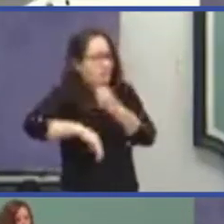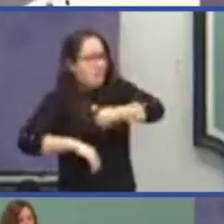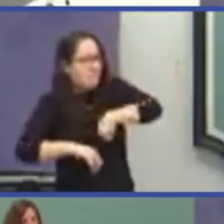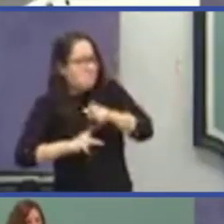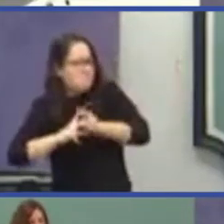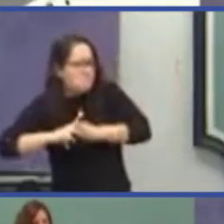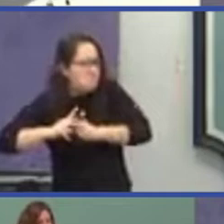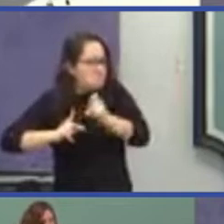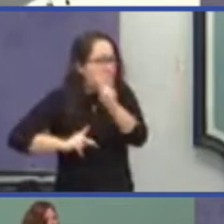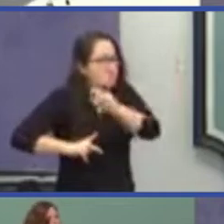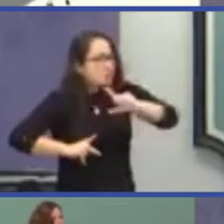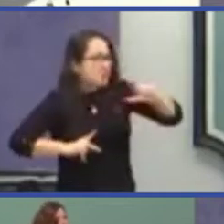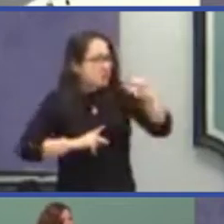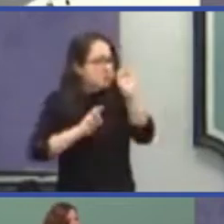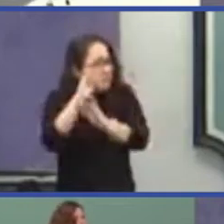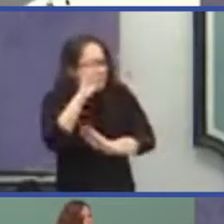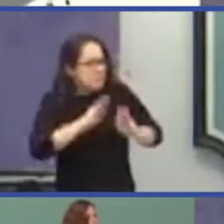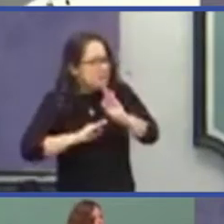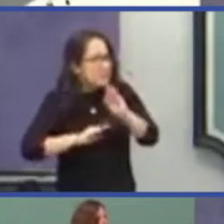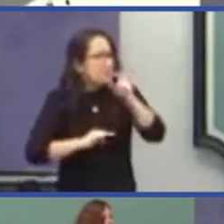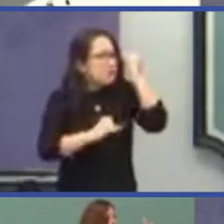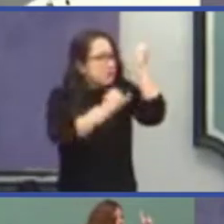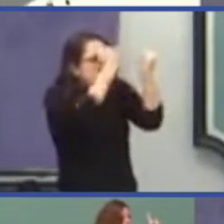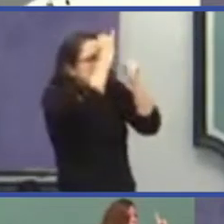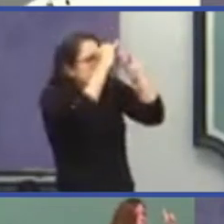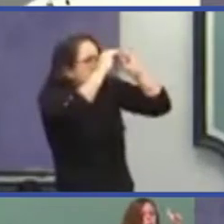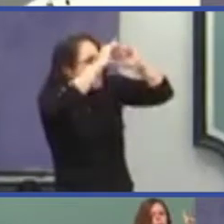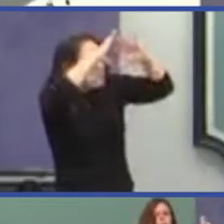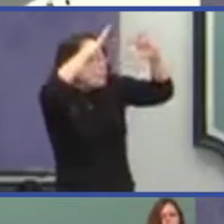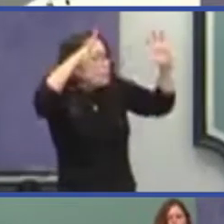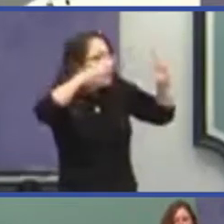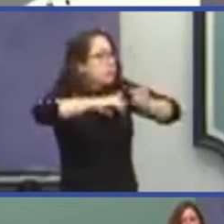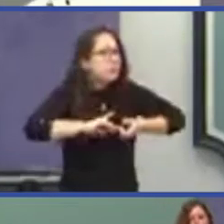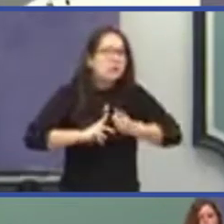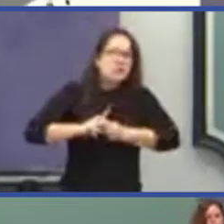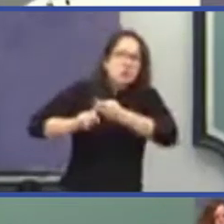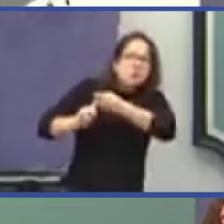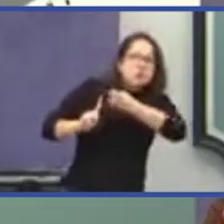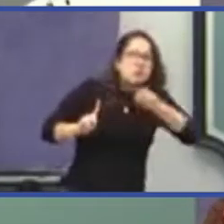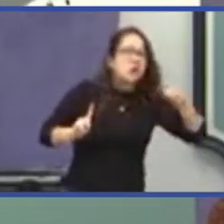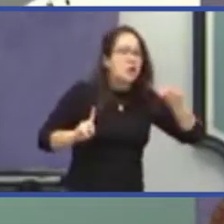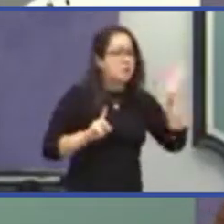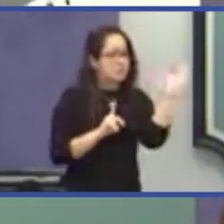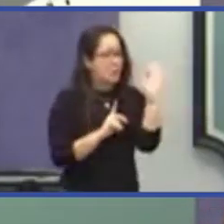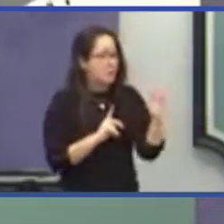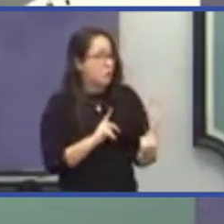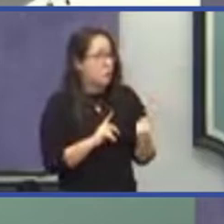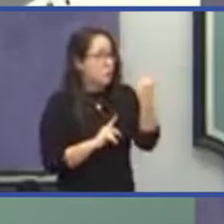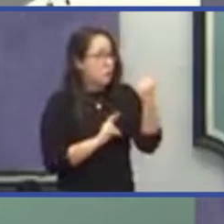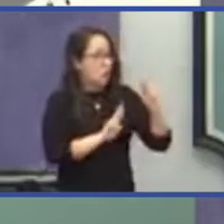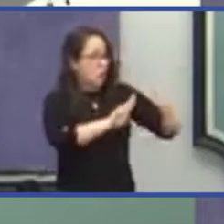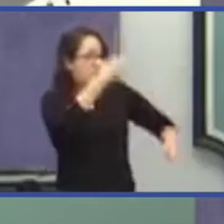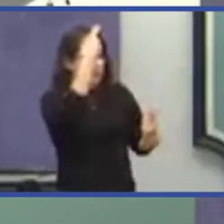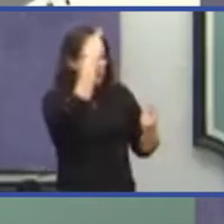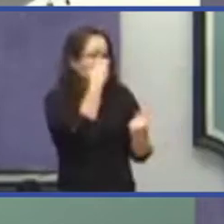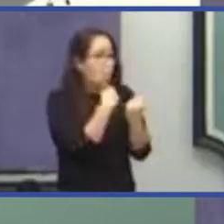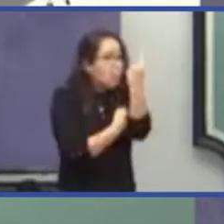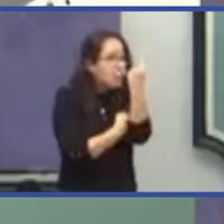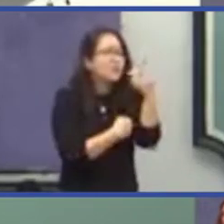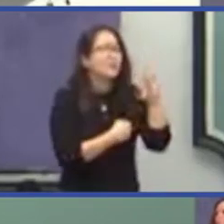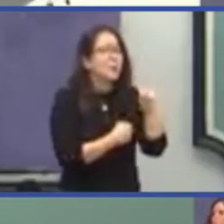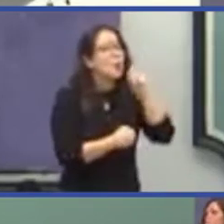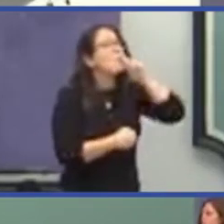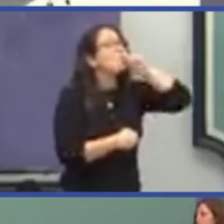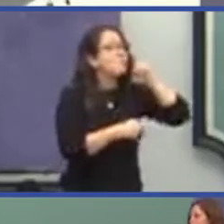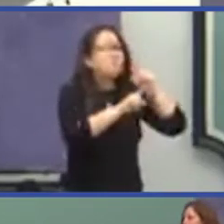ecuaciones que pueden existir no solo un universo, sino muchísimos universos, en realidad un